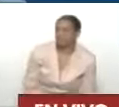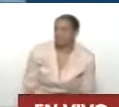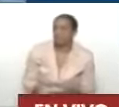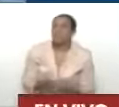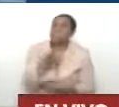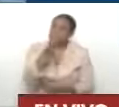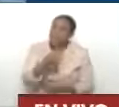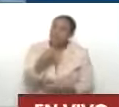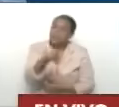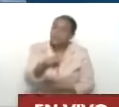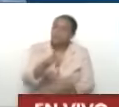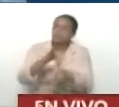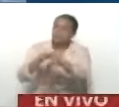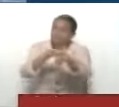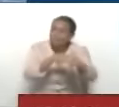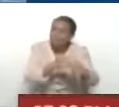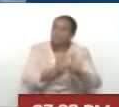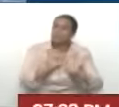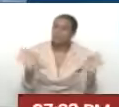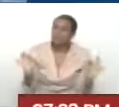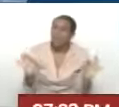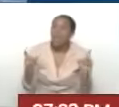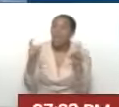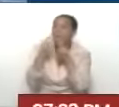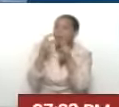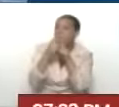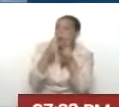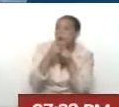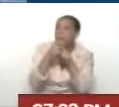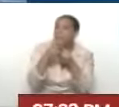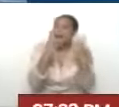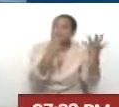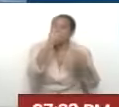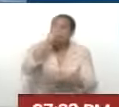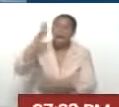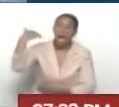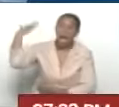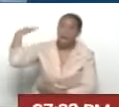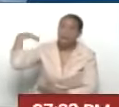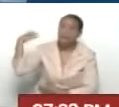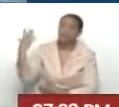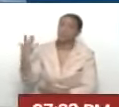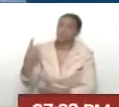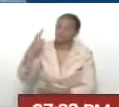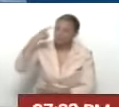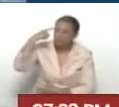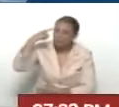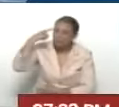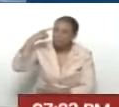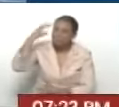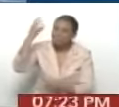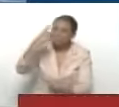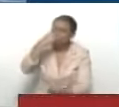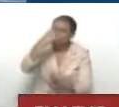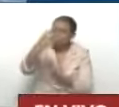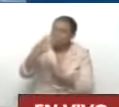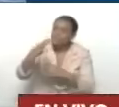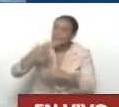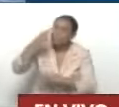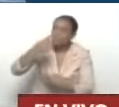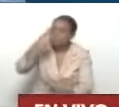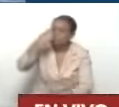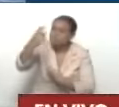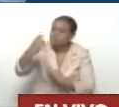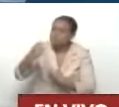Siempre lo dije, es más, las palabras de hace 6 años, yo decía, siempre me